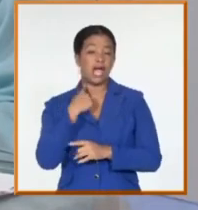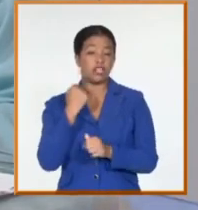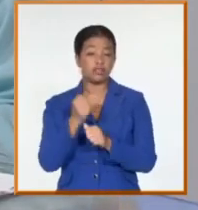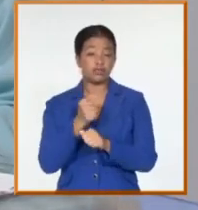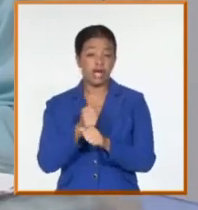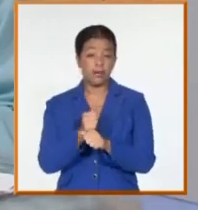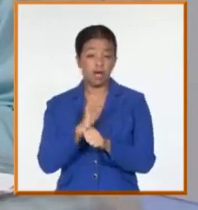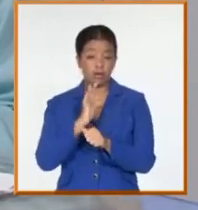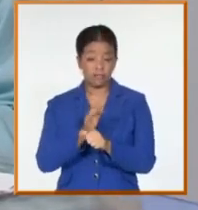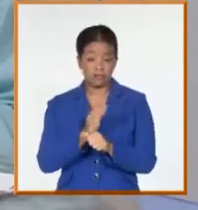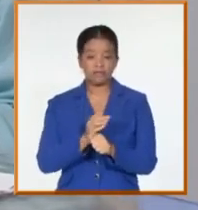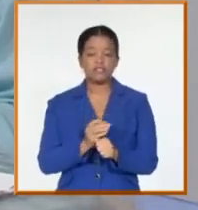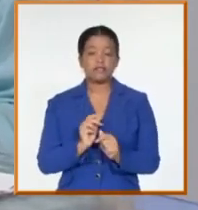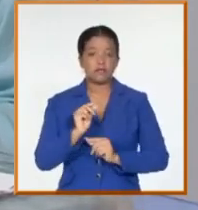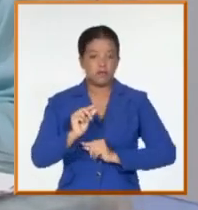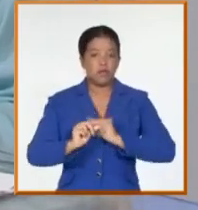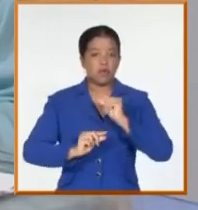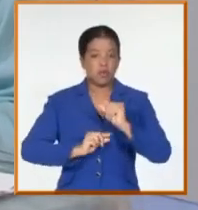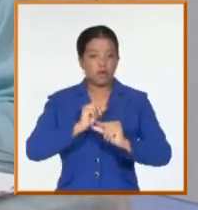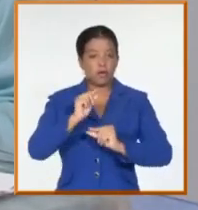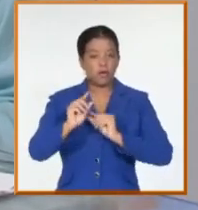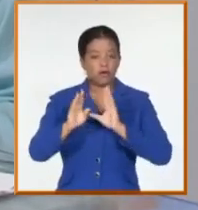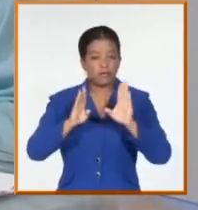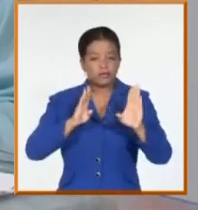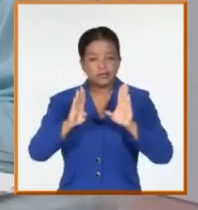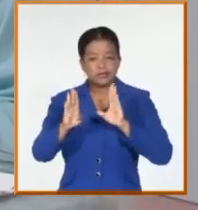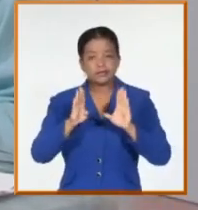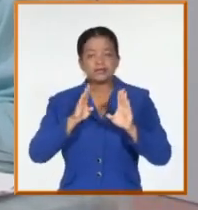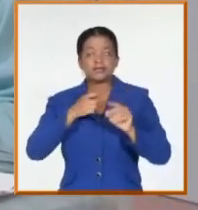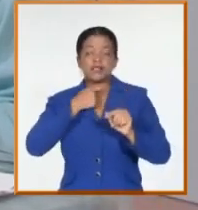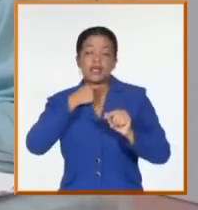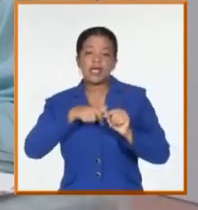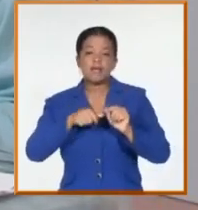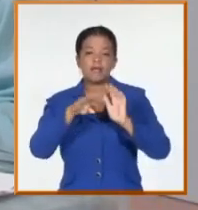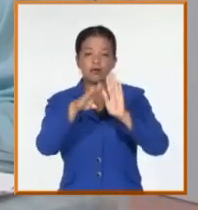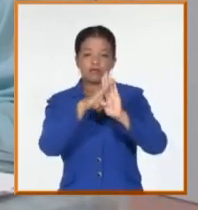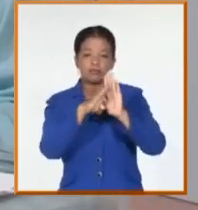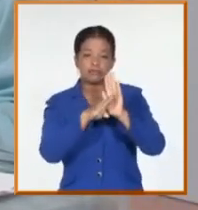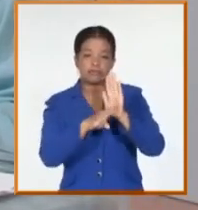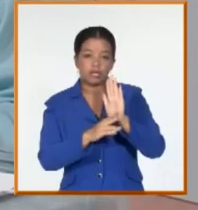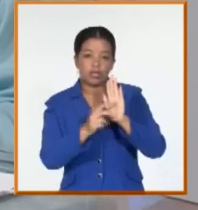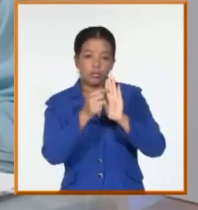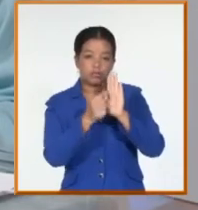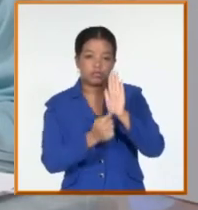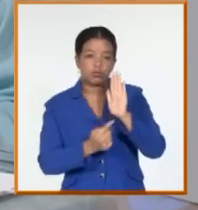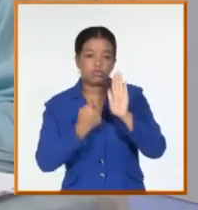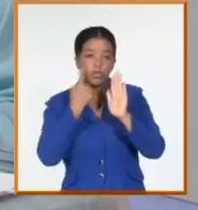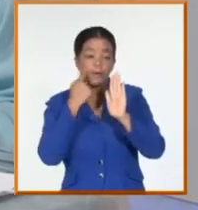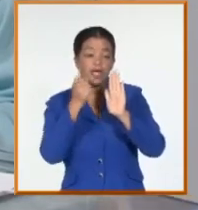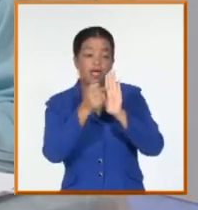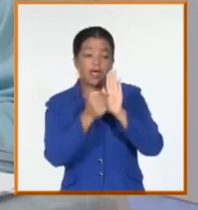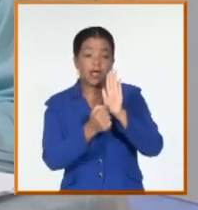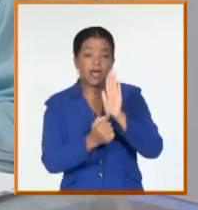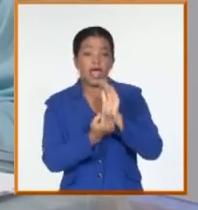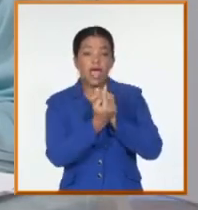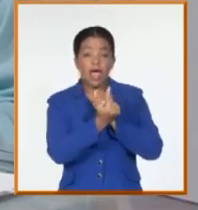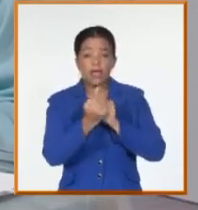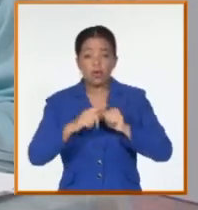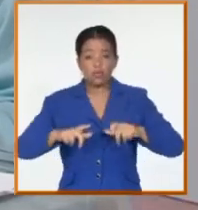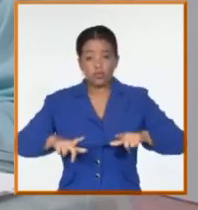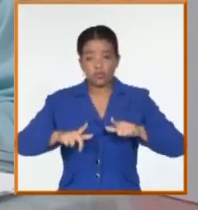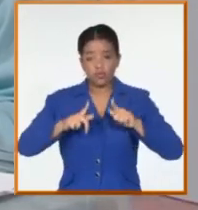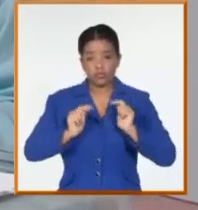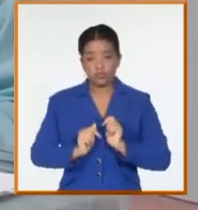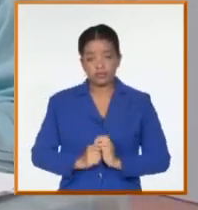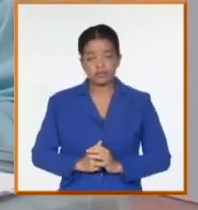el tema de los pagos electrónicos indicadores que miden los niveles de venta pero tenemos que ir a pasar a buscar indicadores